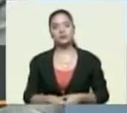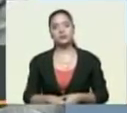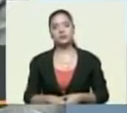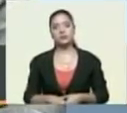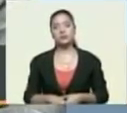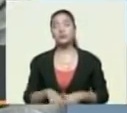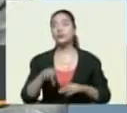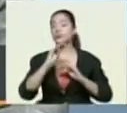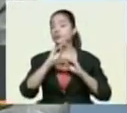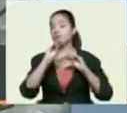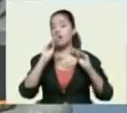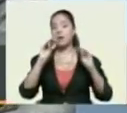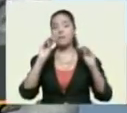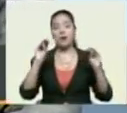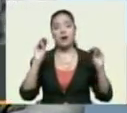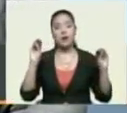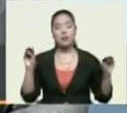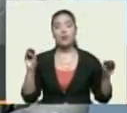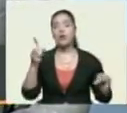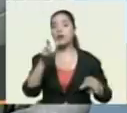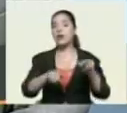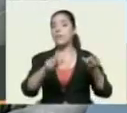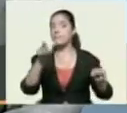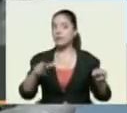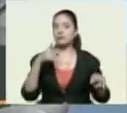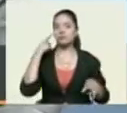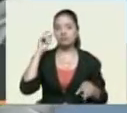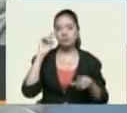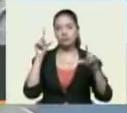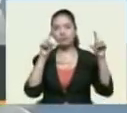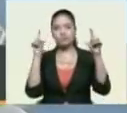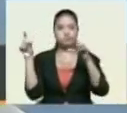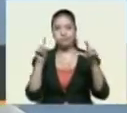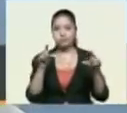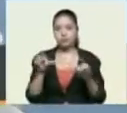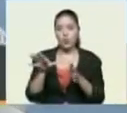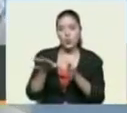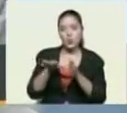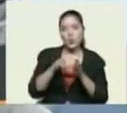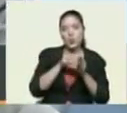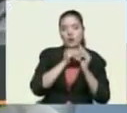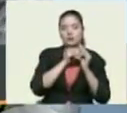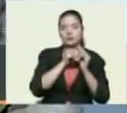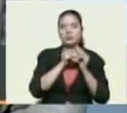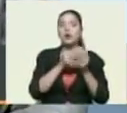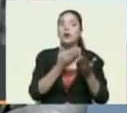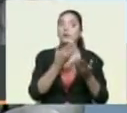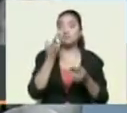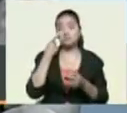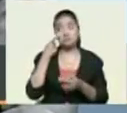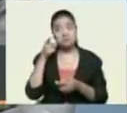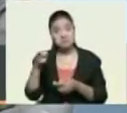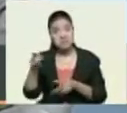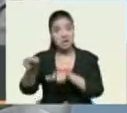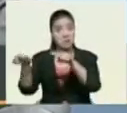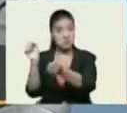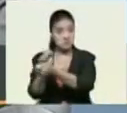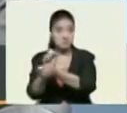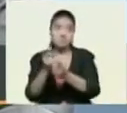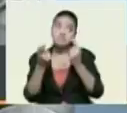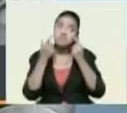yo hago un llamado, ¿no?, a los que están traficando con los billetes, nuevo cono monetario, que se vean en el espejo de todos estos